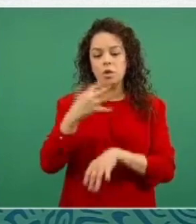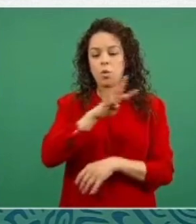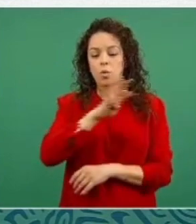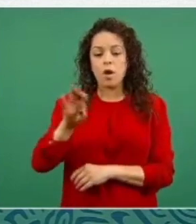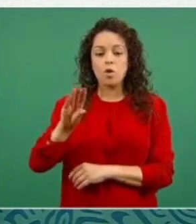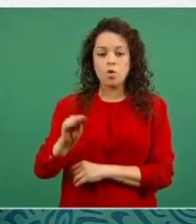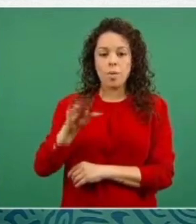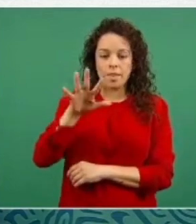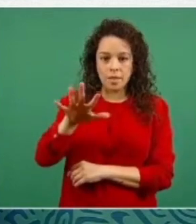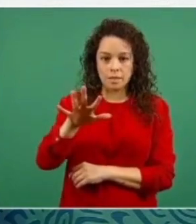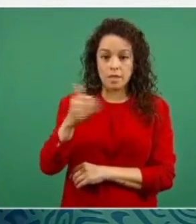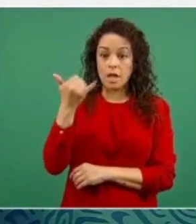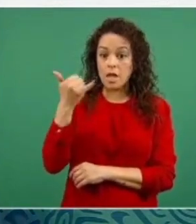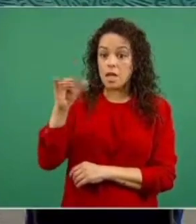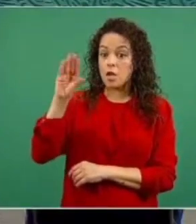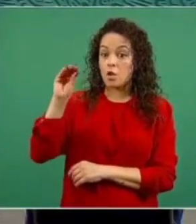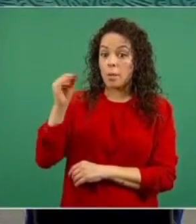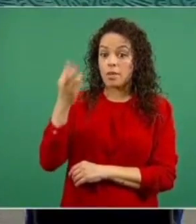1.715.495 y